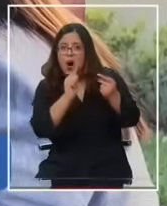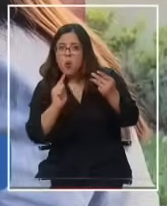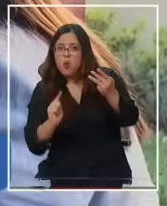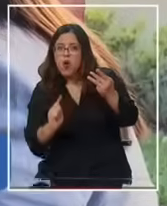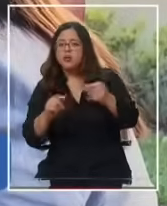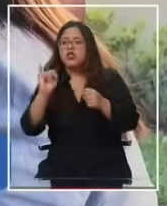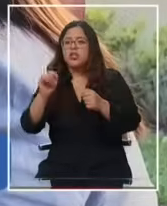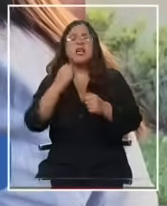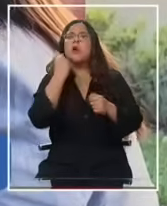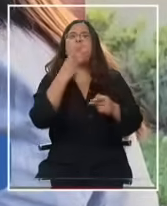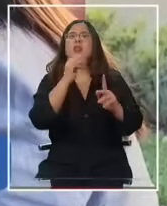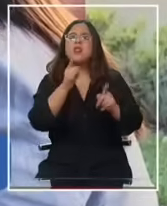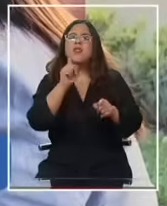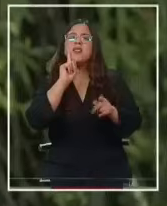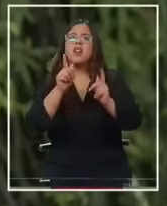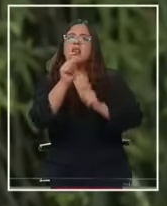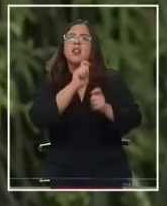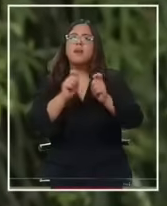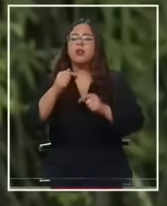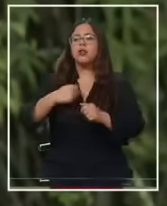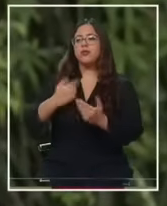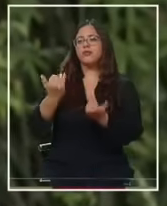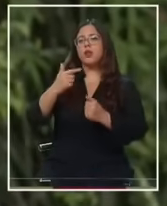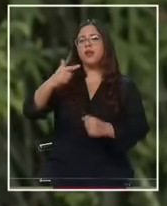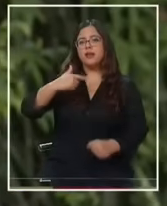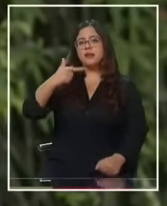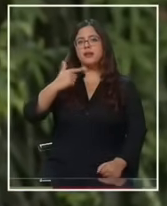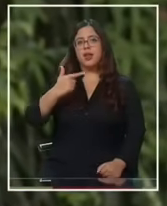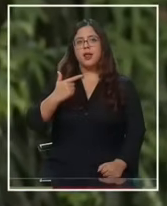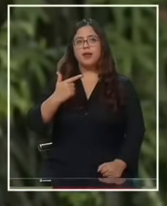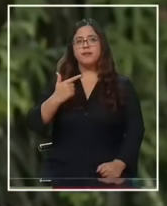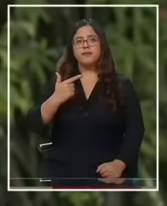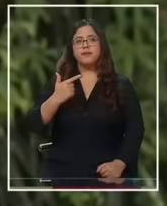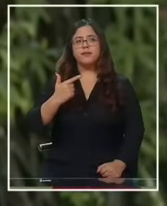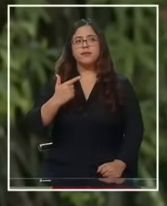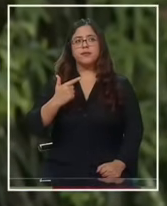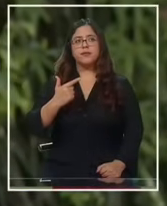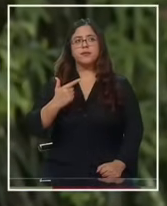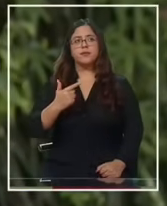¿Y cuántas sesiones tiene que tener? Voy a necesitar 17.